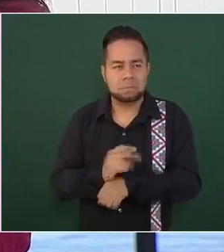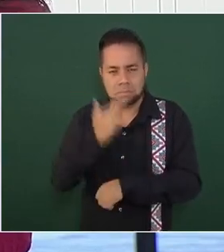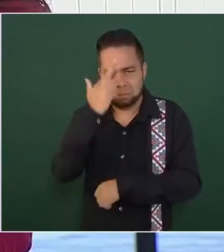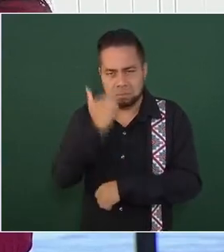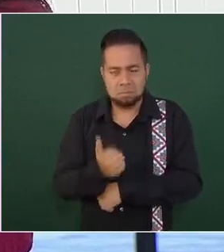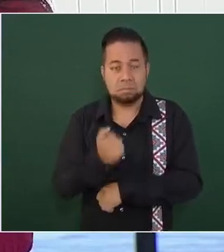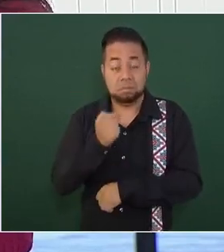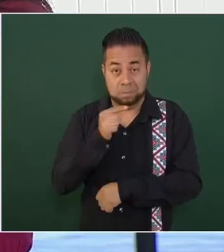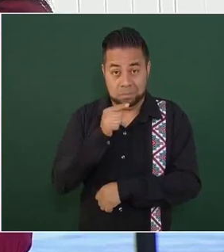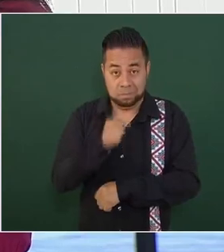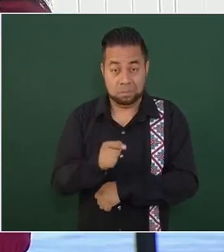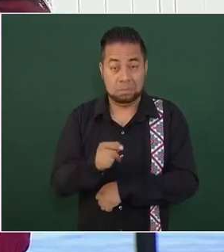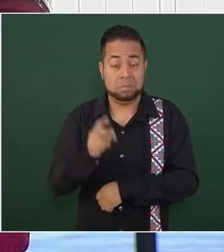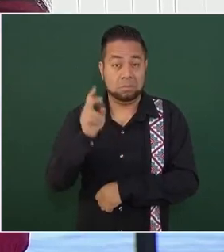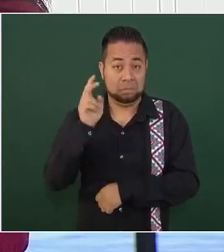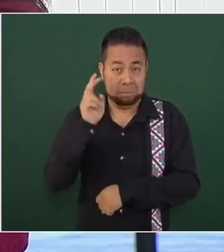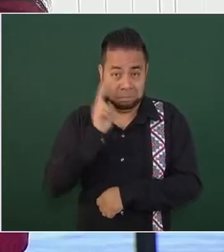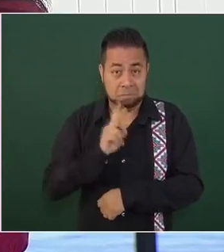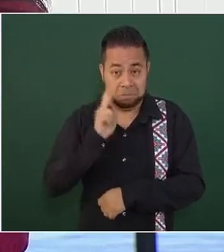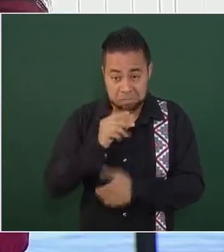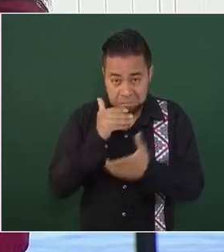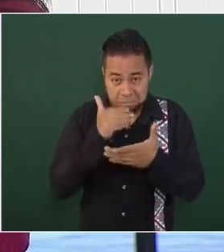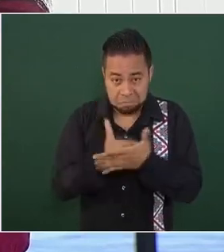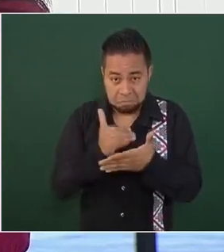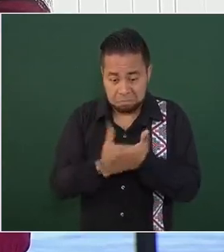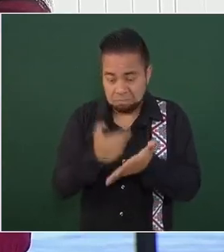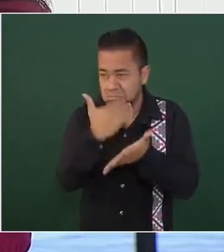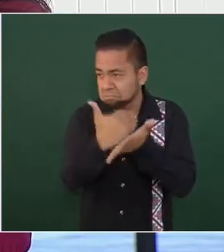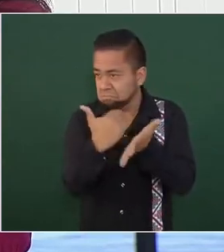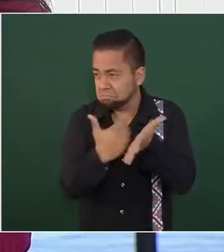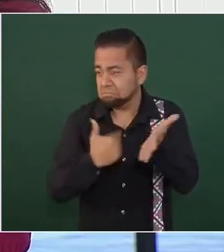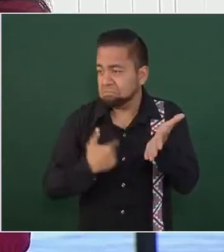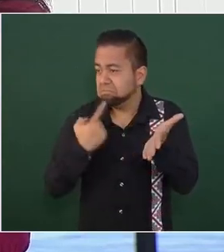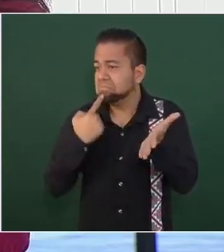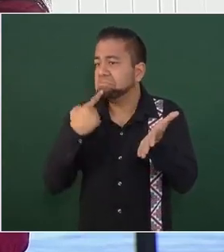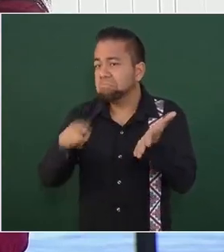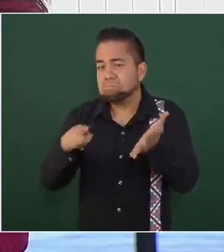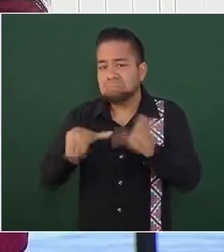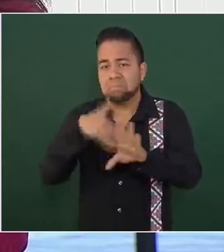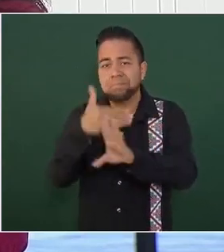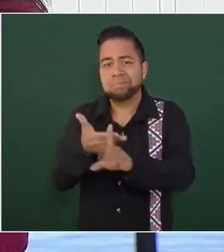las pruebas que sostienen las acusaciones directas